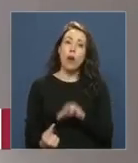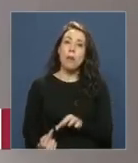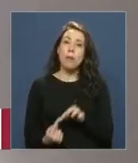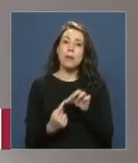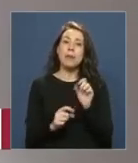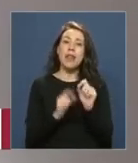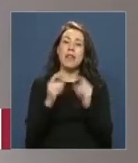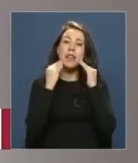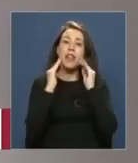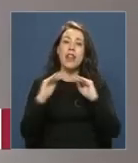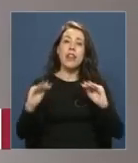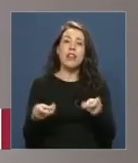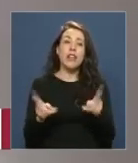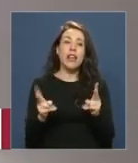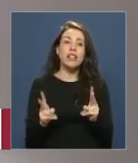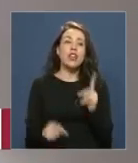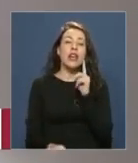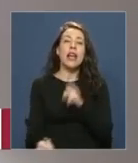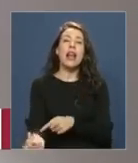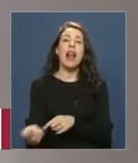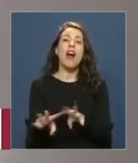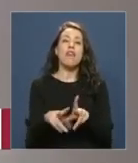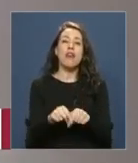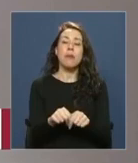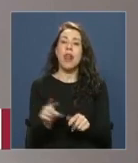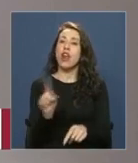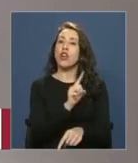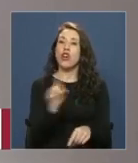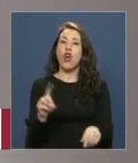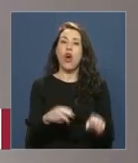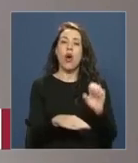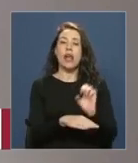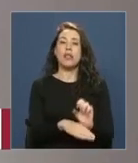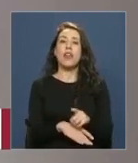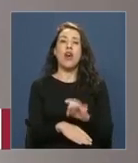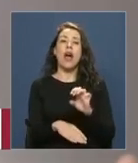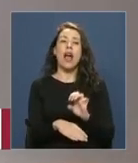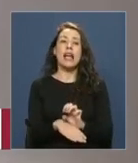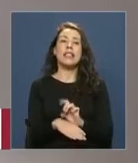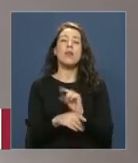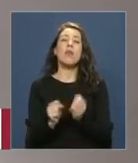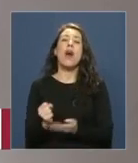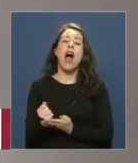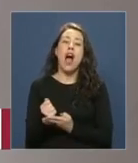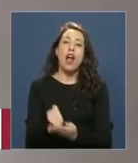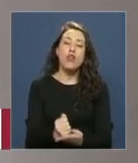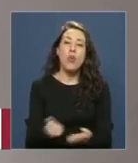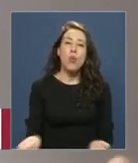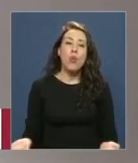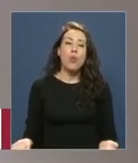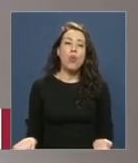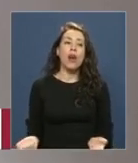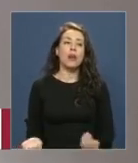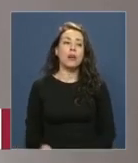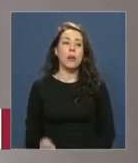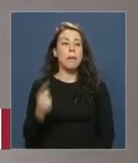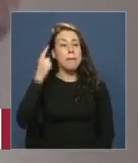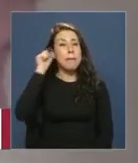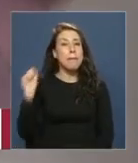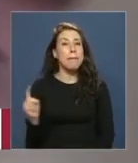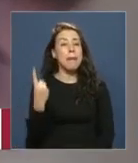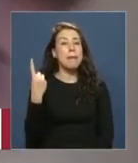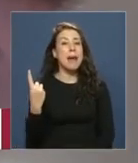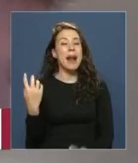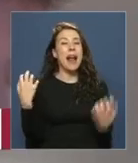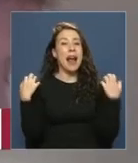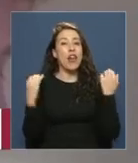de la defensa de los derechos lo tiene la familia y no el Estado. El Estado es un coayudante, es un colaborador, pero el primer